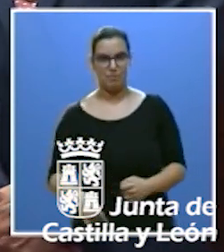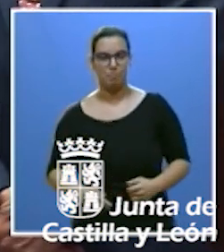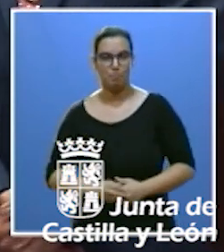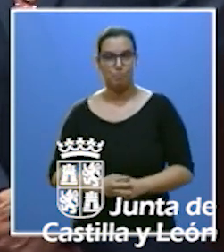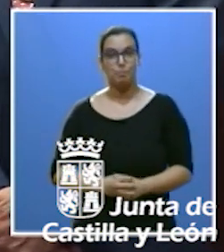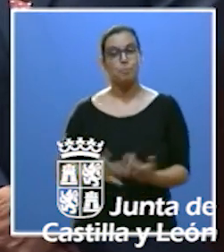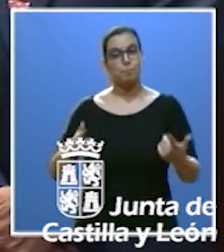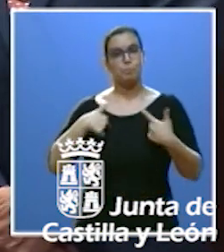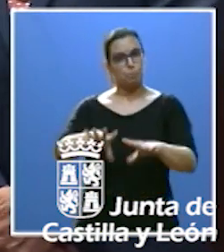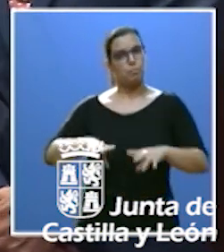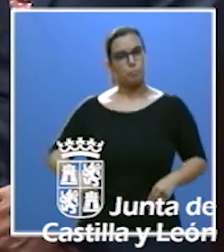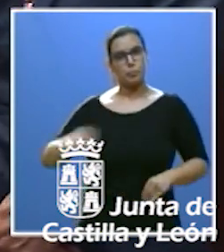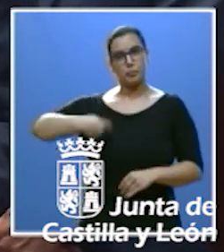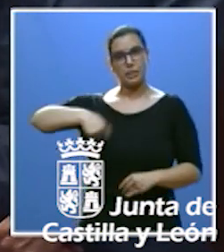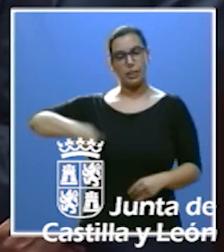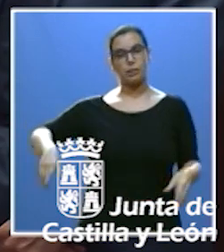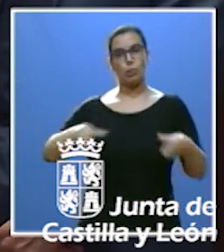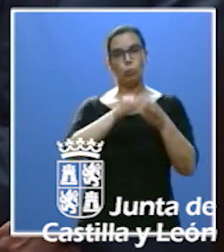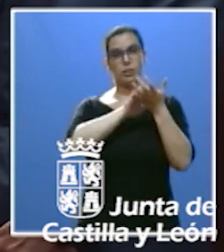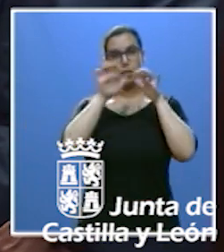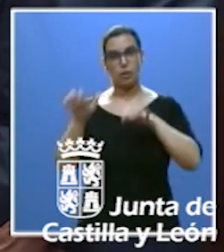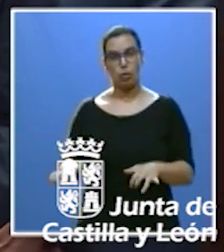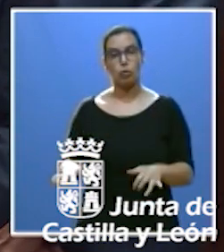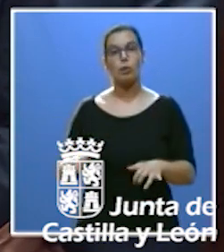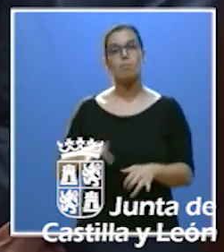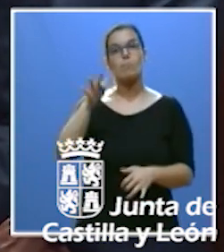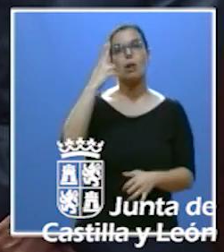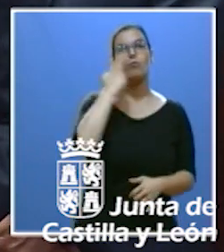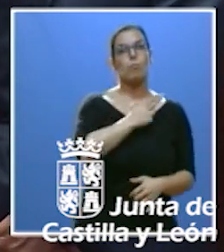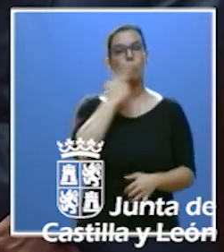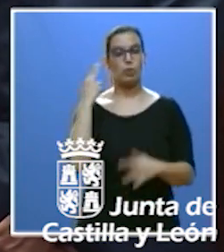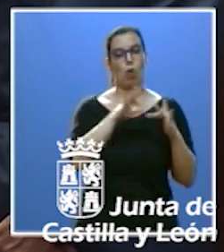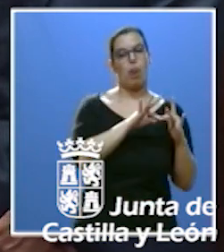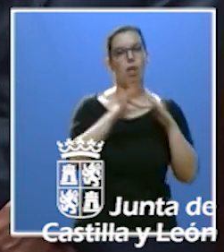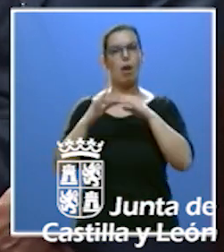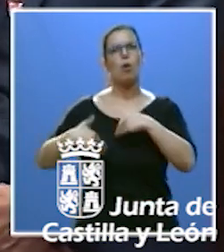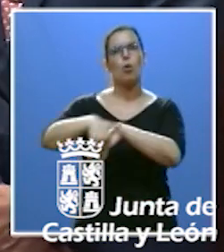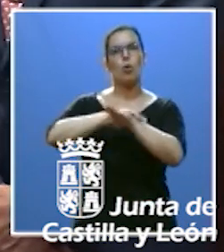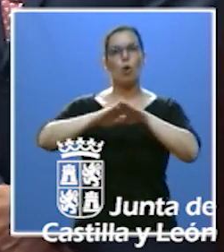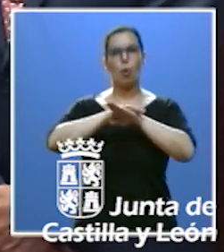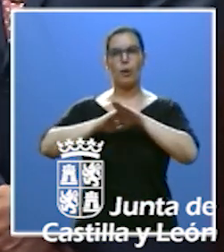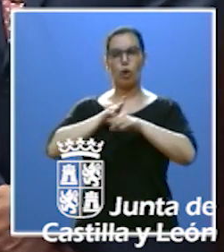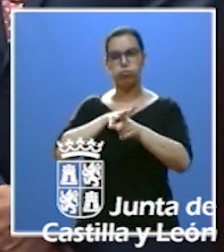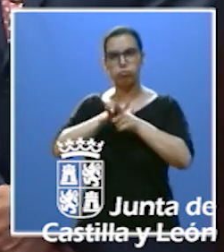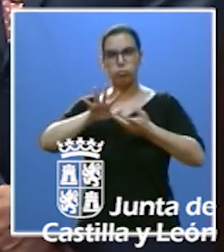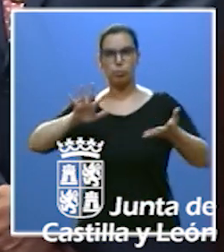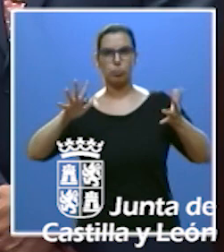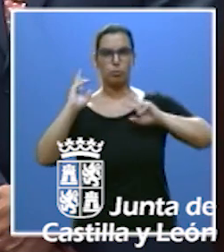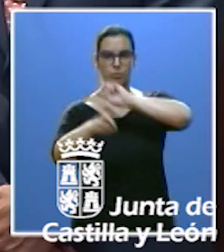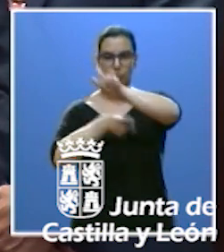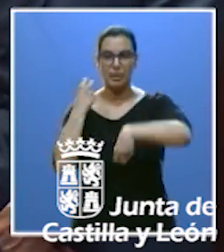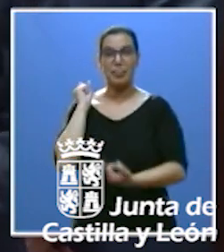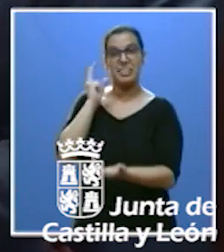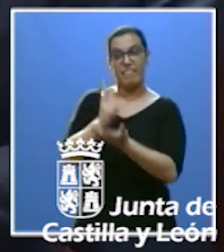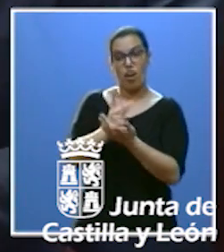Asumo la tarea de presidente de la Junta de Castilla y León y el compromiso de liderar un gobierno transformador que asuma los desafíos